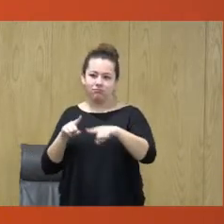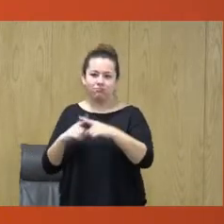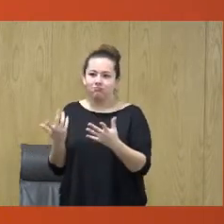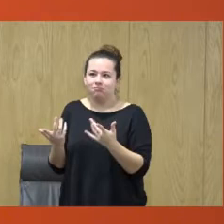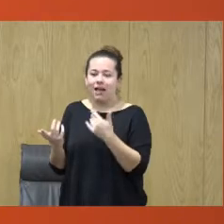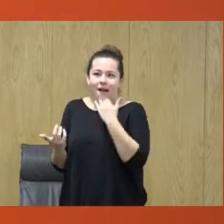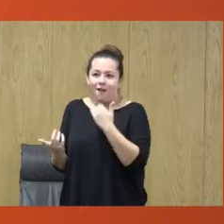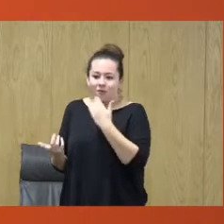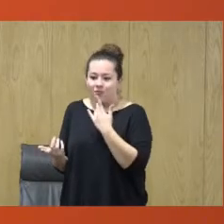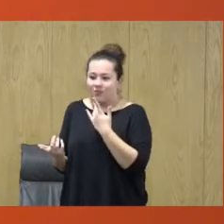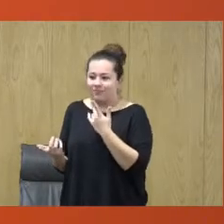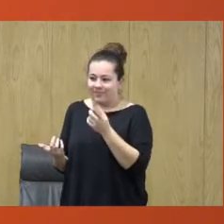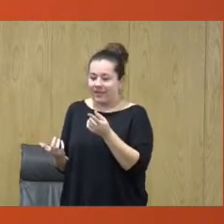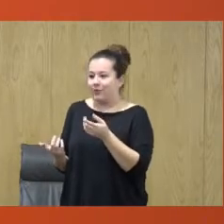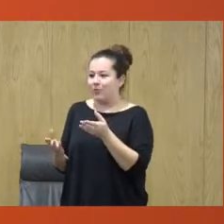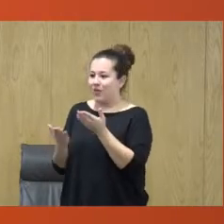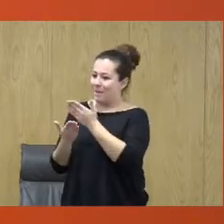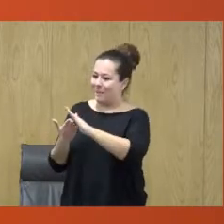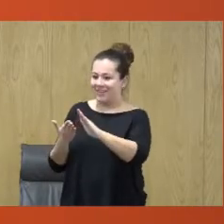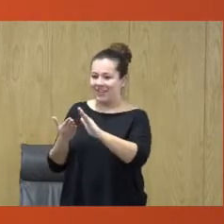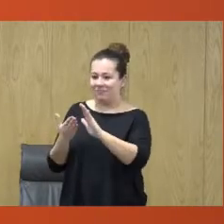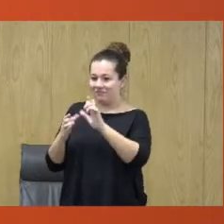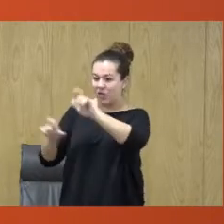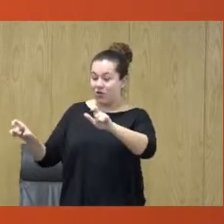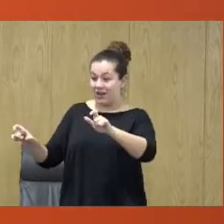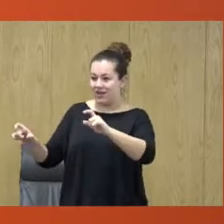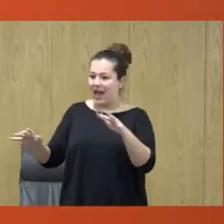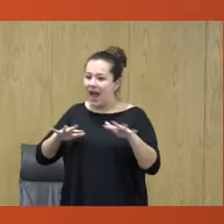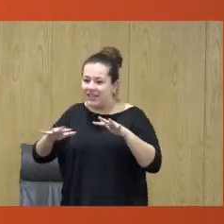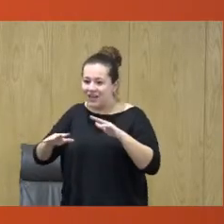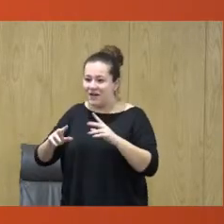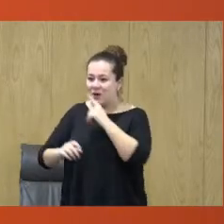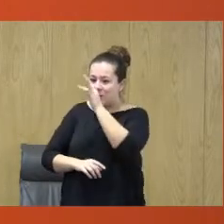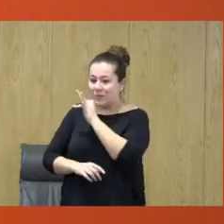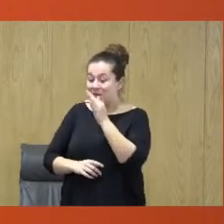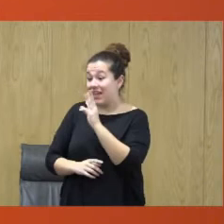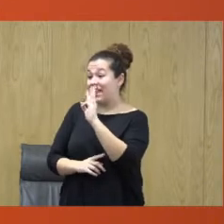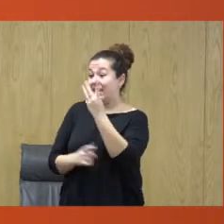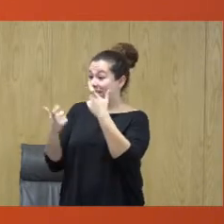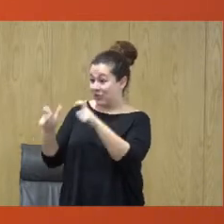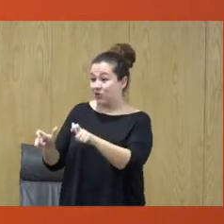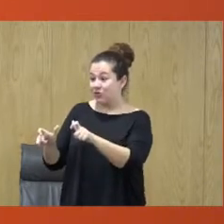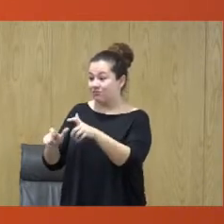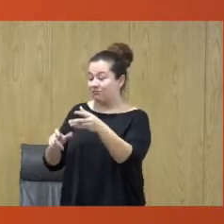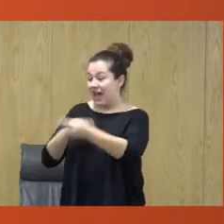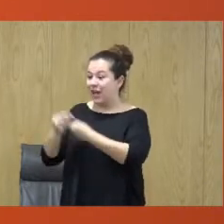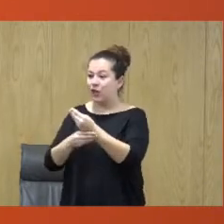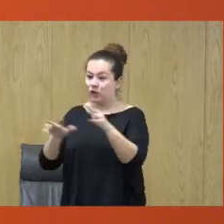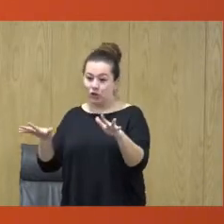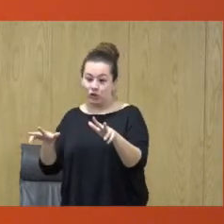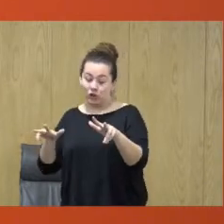dimensión de esta parte de la ciudadanía activa y comprometida, que somos el tercer sector de acción social de la